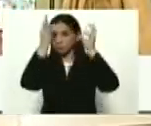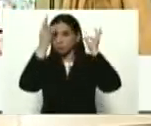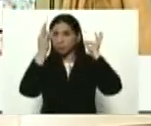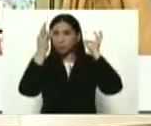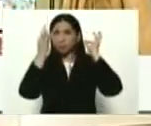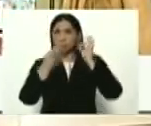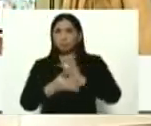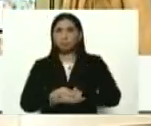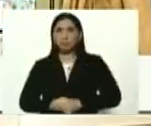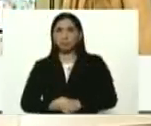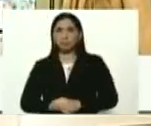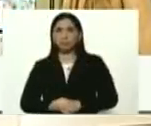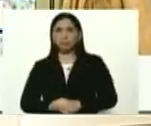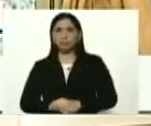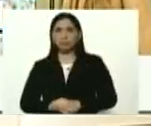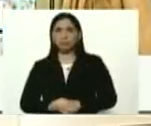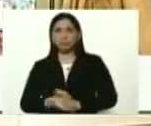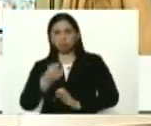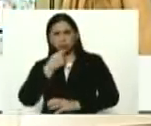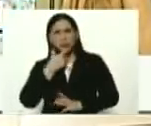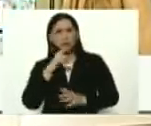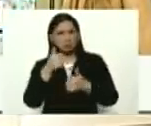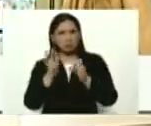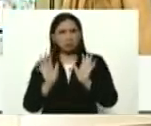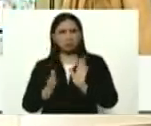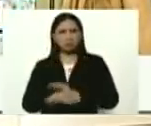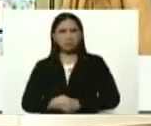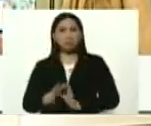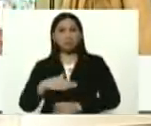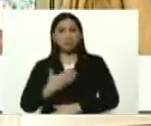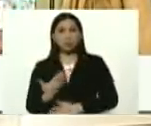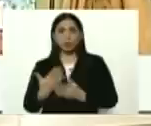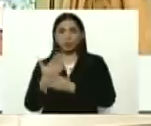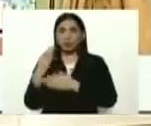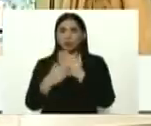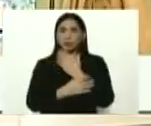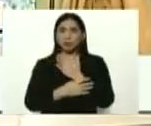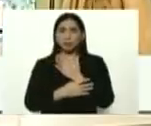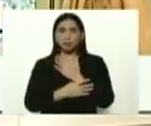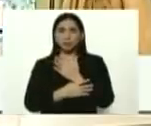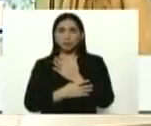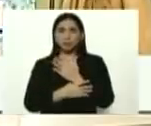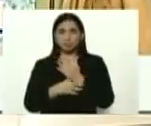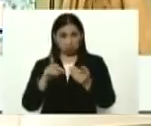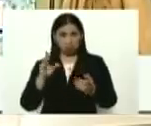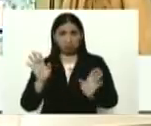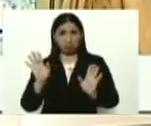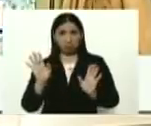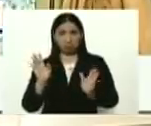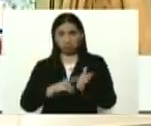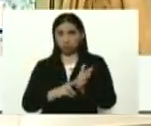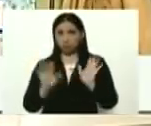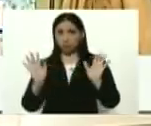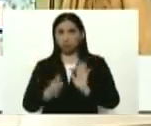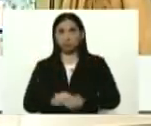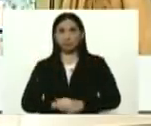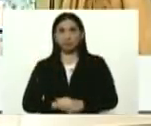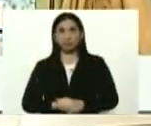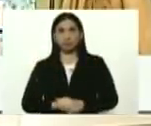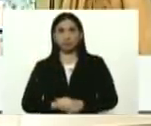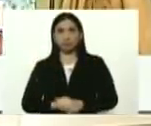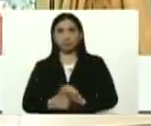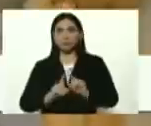gorra, se ve bonito. Si puede, su guantecito, chévere, ¿verdad, Cilia? Está bien. Guarden